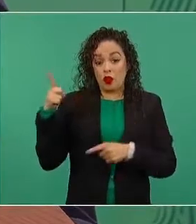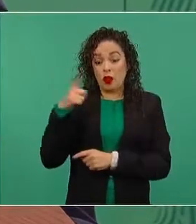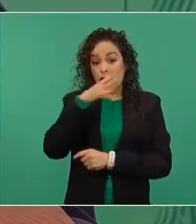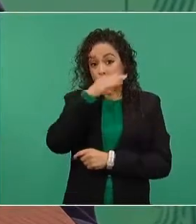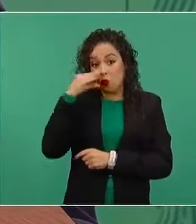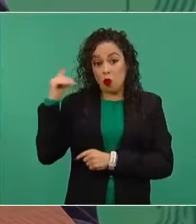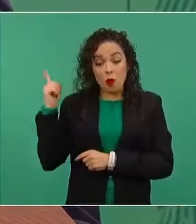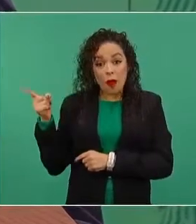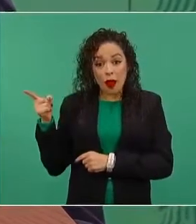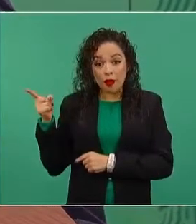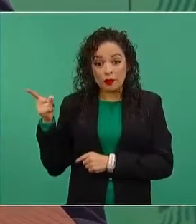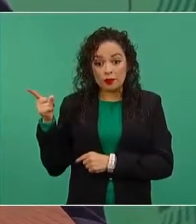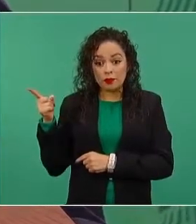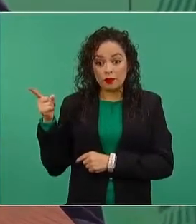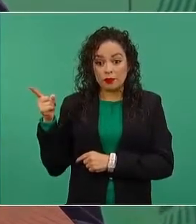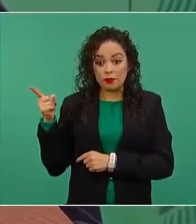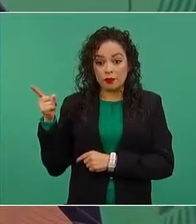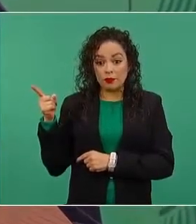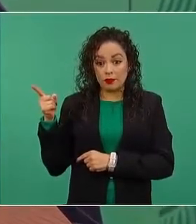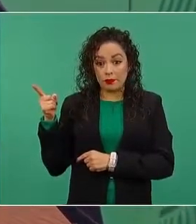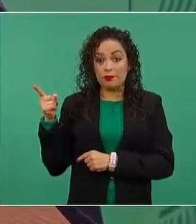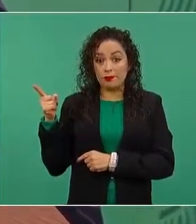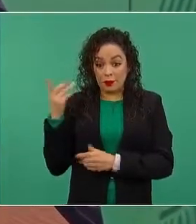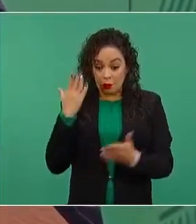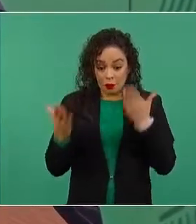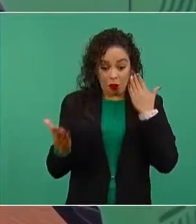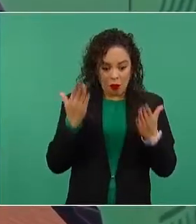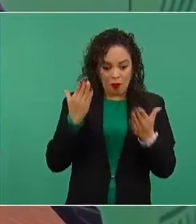para 38. Un abismo.